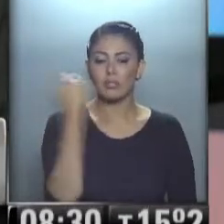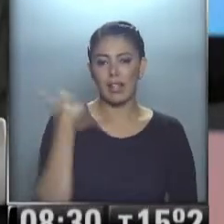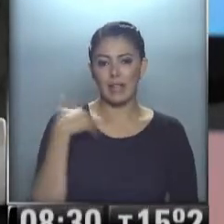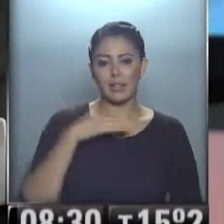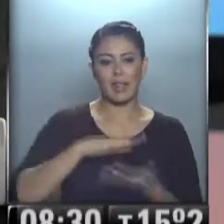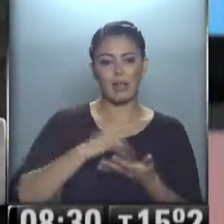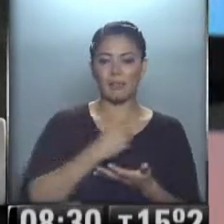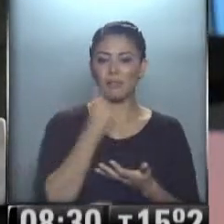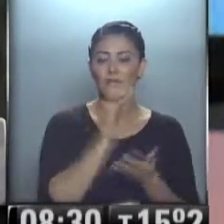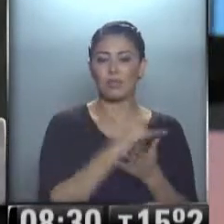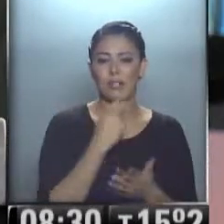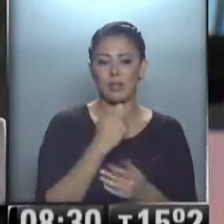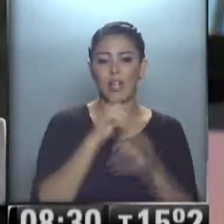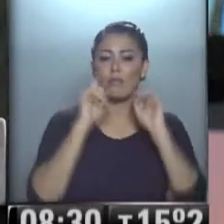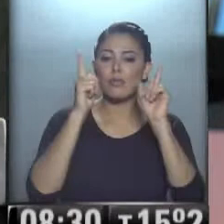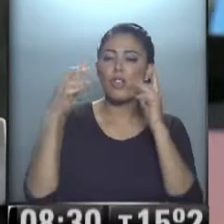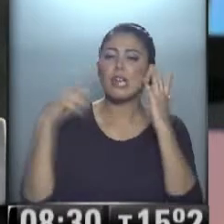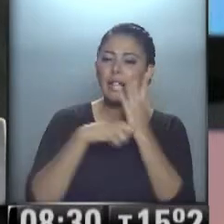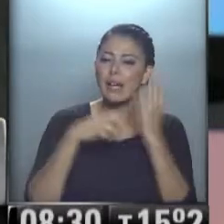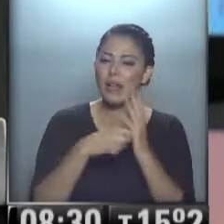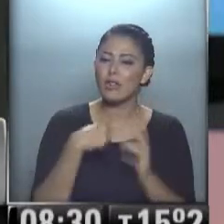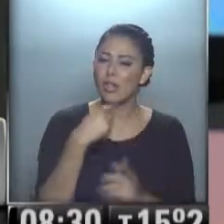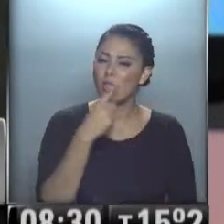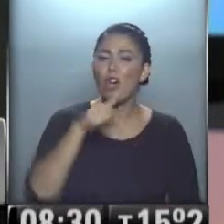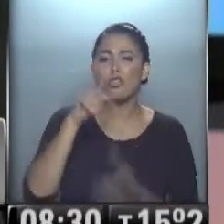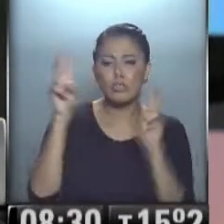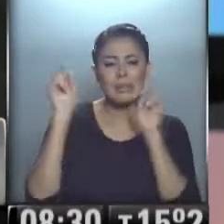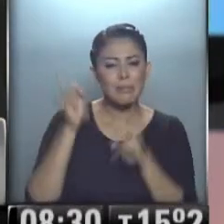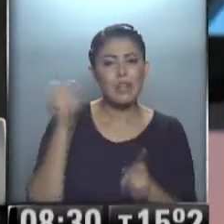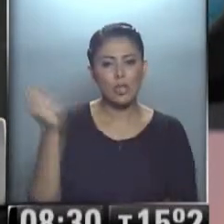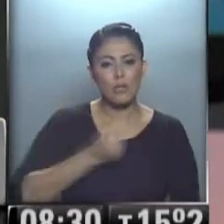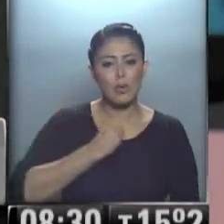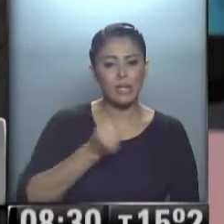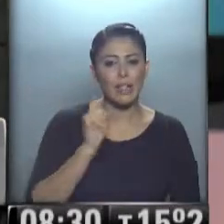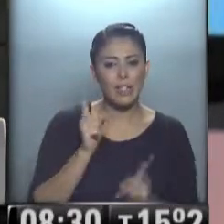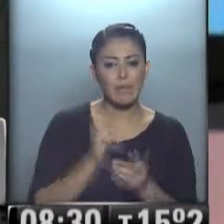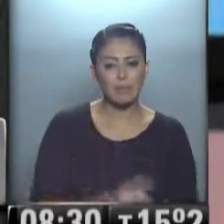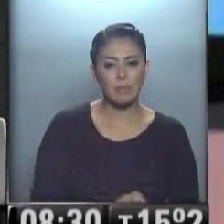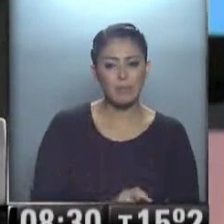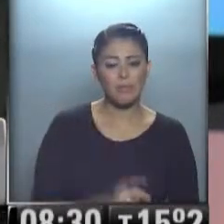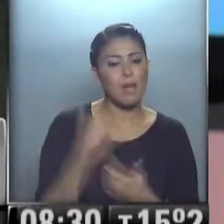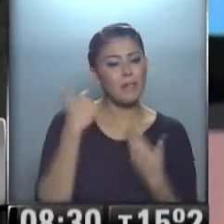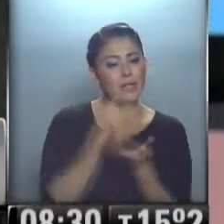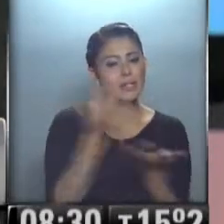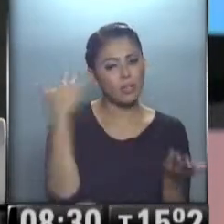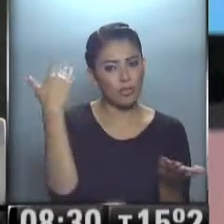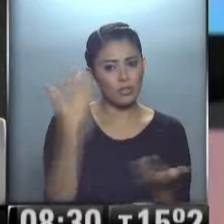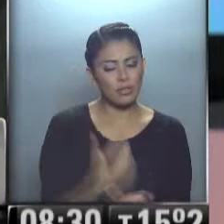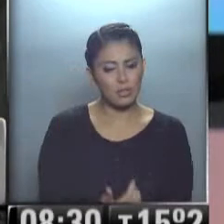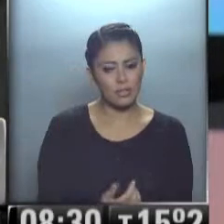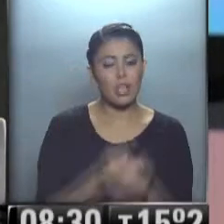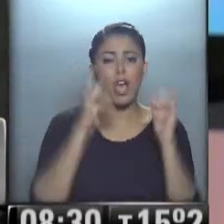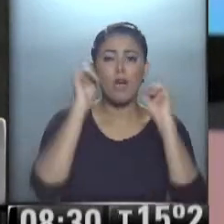docentes y carnés tería alejandro que es otro tema importante en esta en esta presentación que hizo capitanes